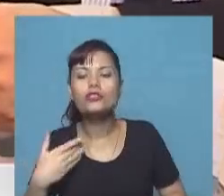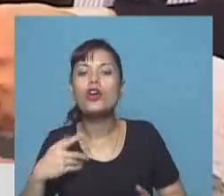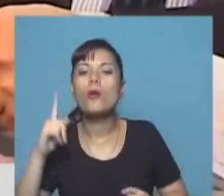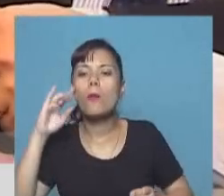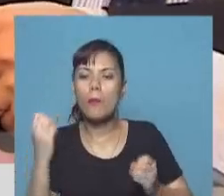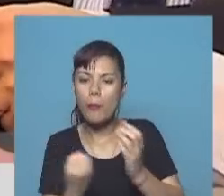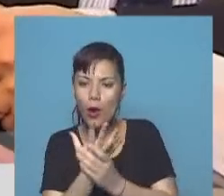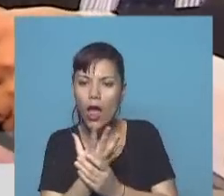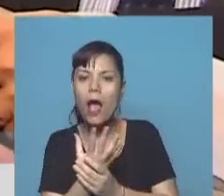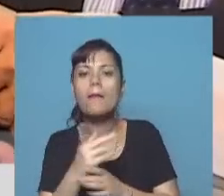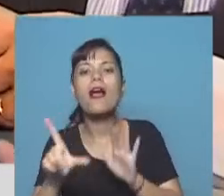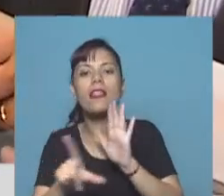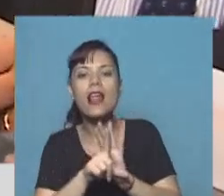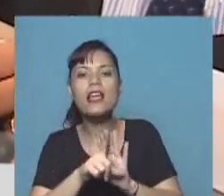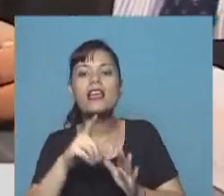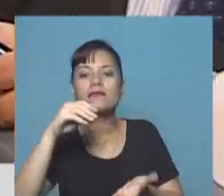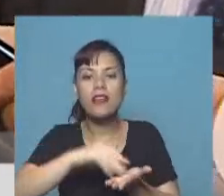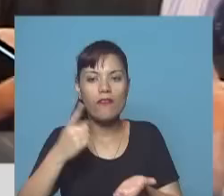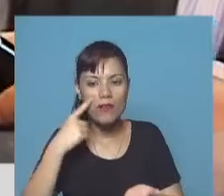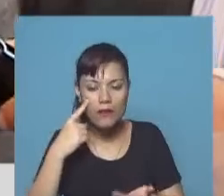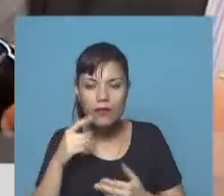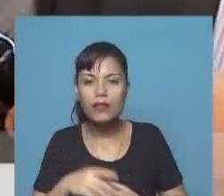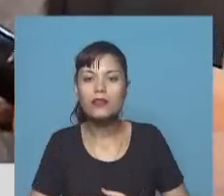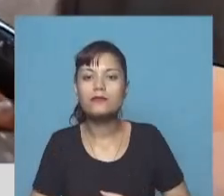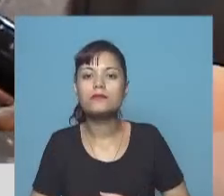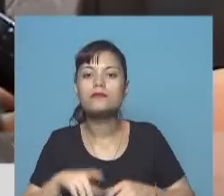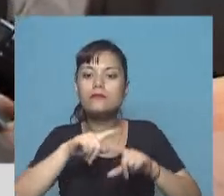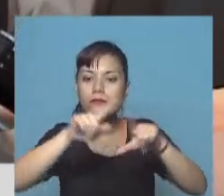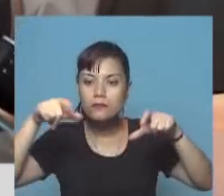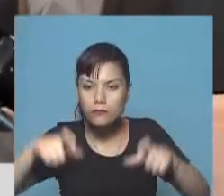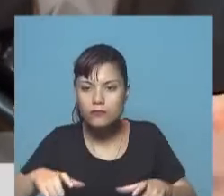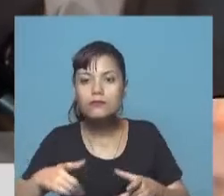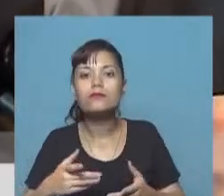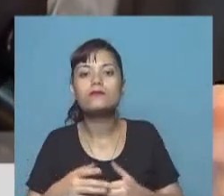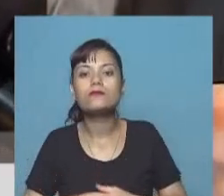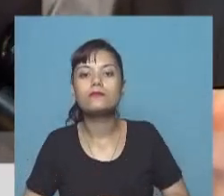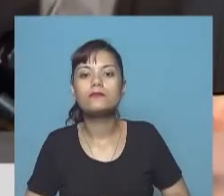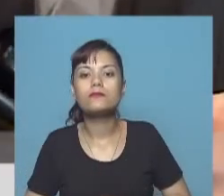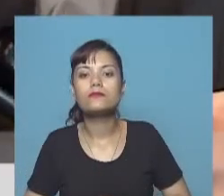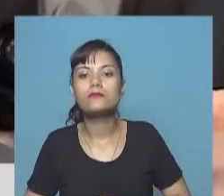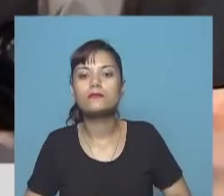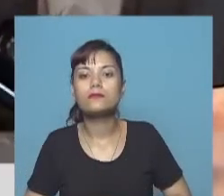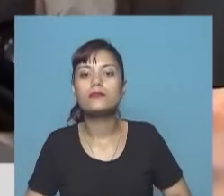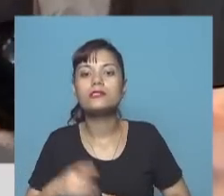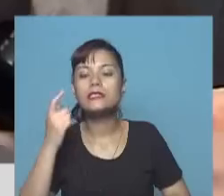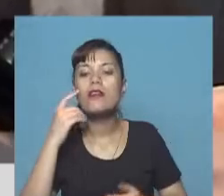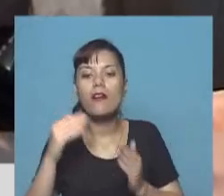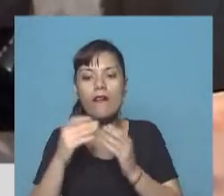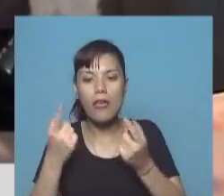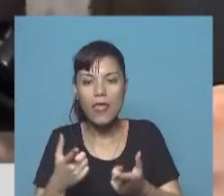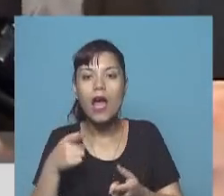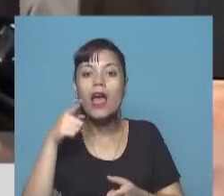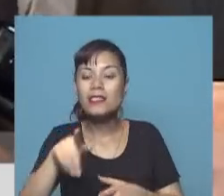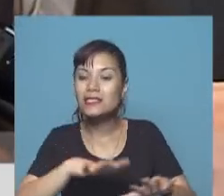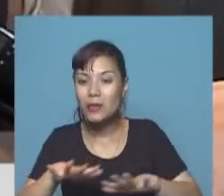programa de la ley de hábitat, de lotes con servicio y acceso a vivienda. Cuando hay este